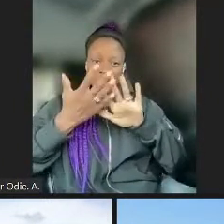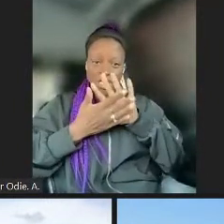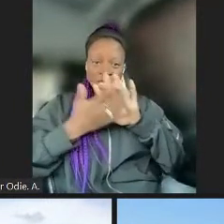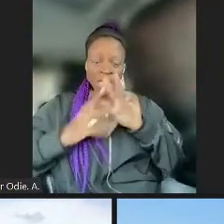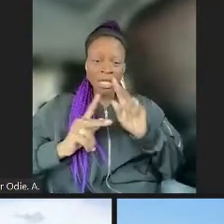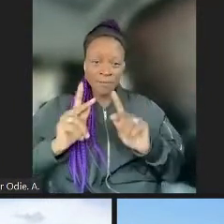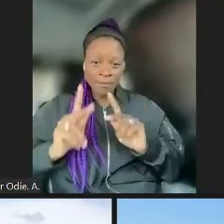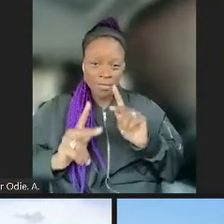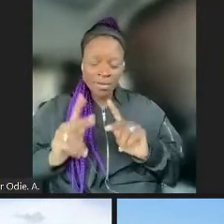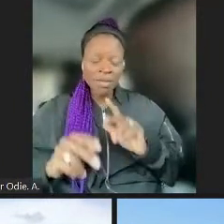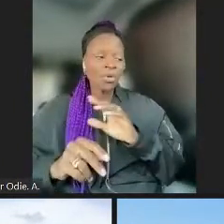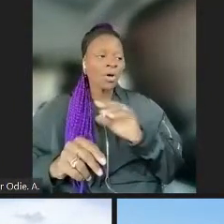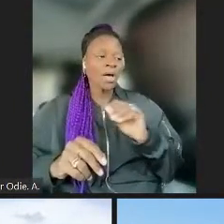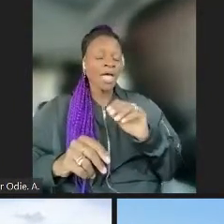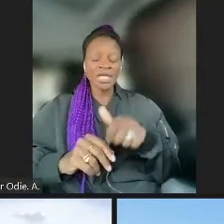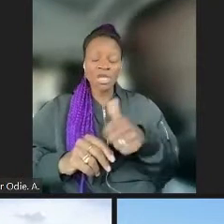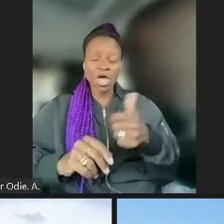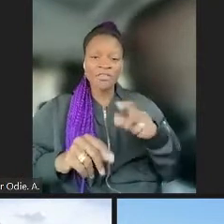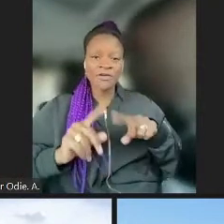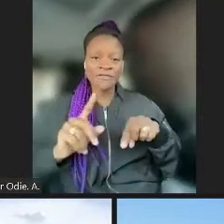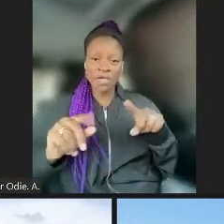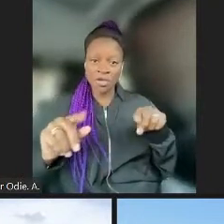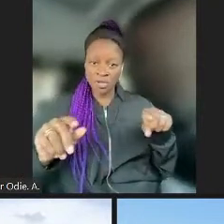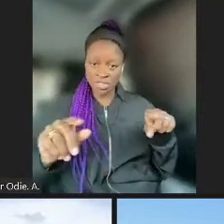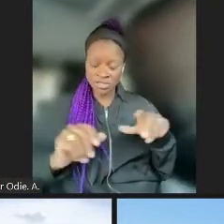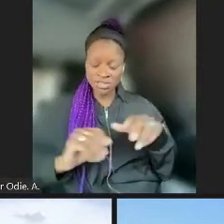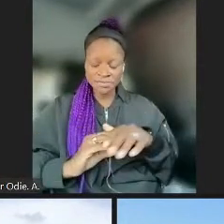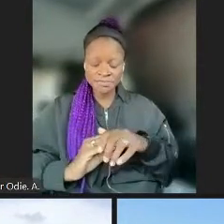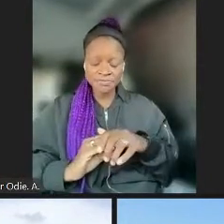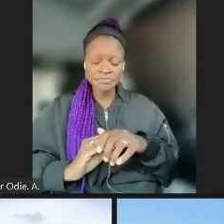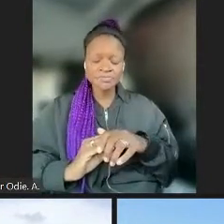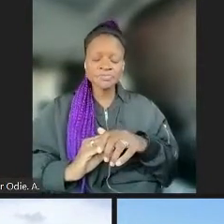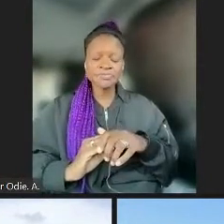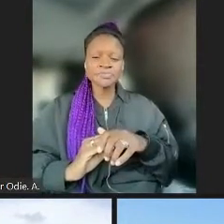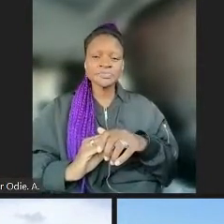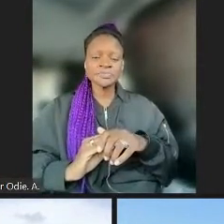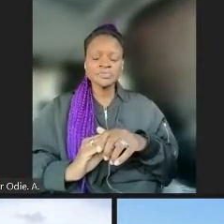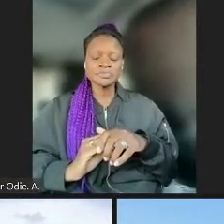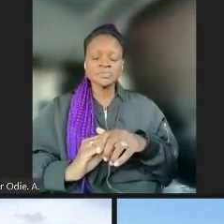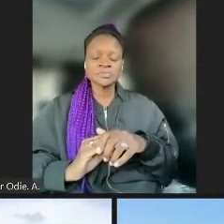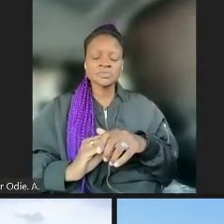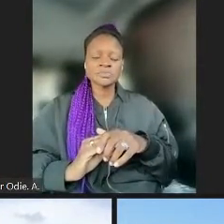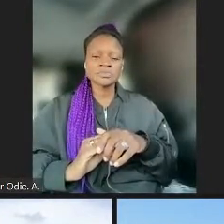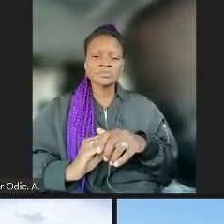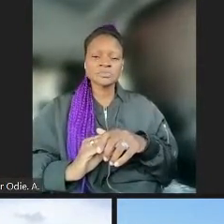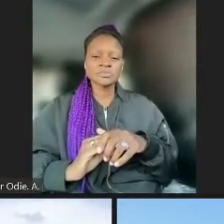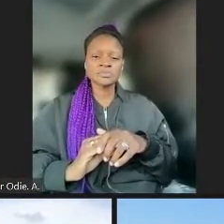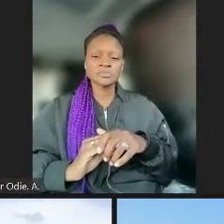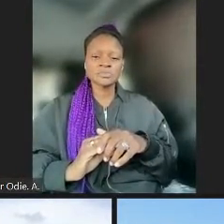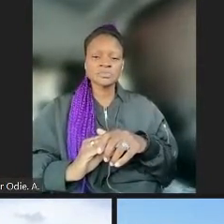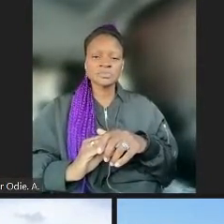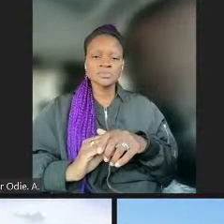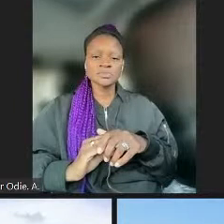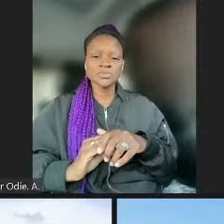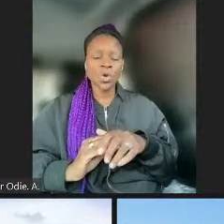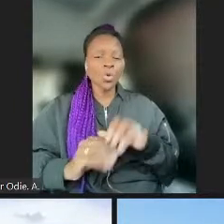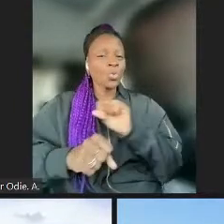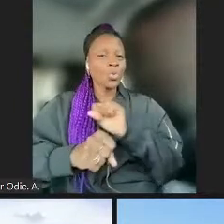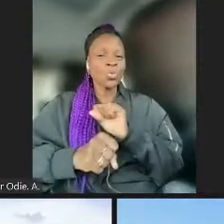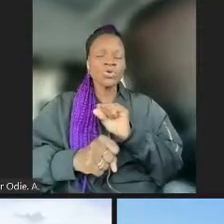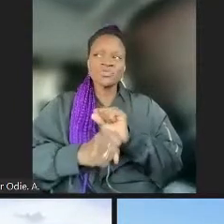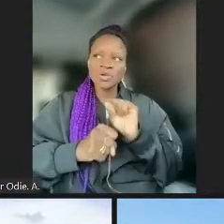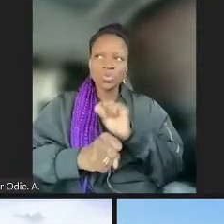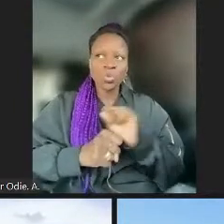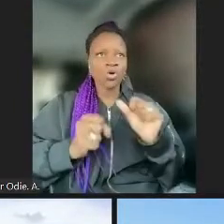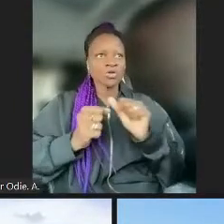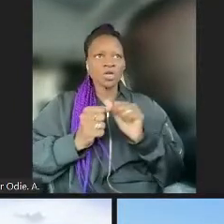Estamos haciendo ahorita cuidados para los variantes o cualquier otro variante que puede salir, que pueden salir. Trabajamos